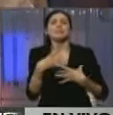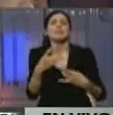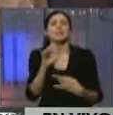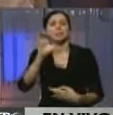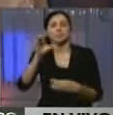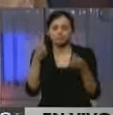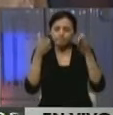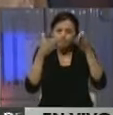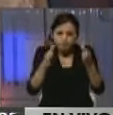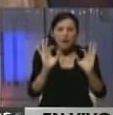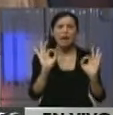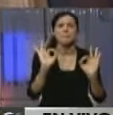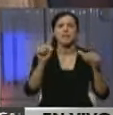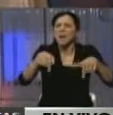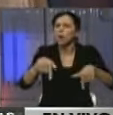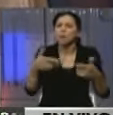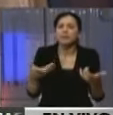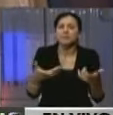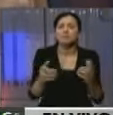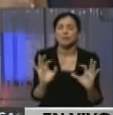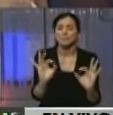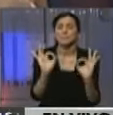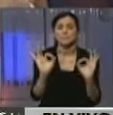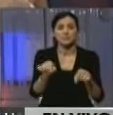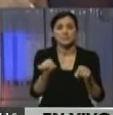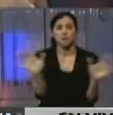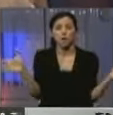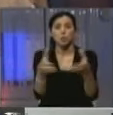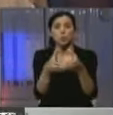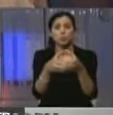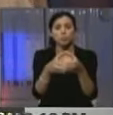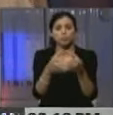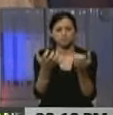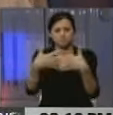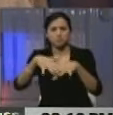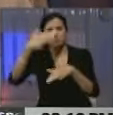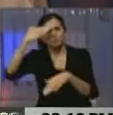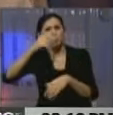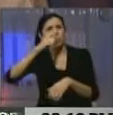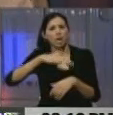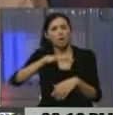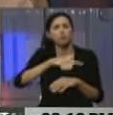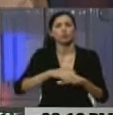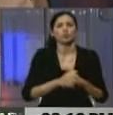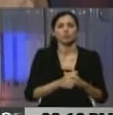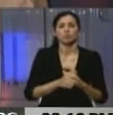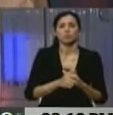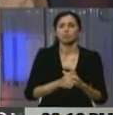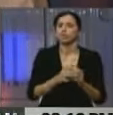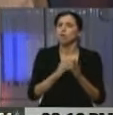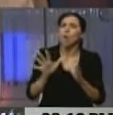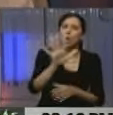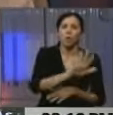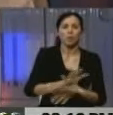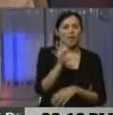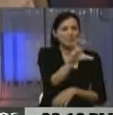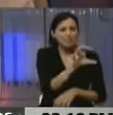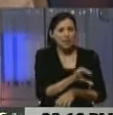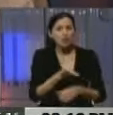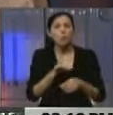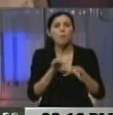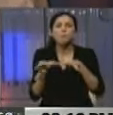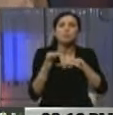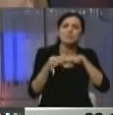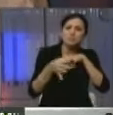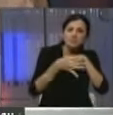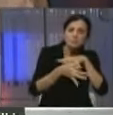muy especial y particular con los equipos cívico-militares de todos los estados, de todos los municipios, de todas